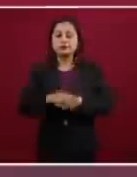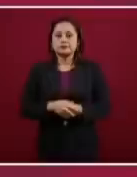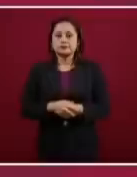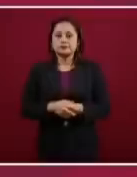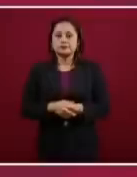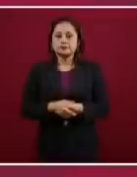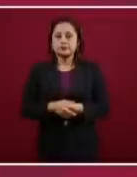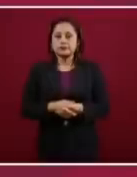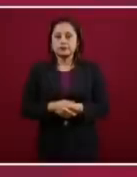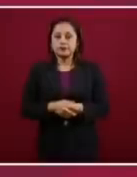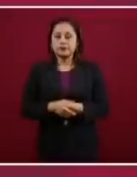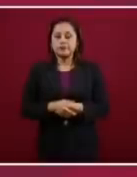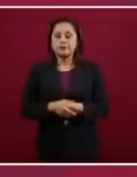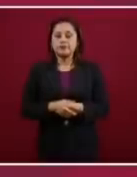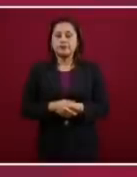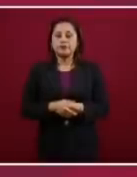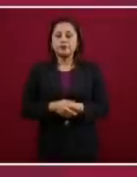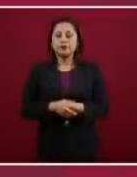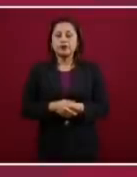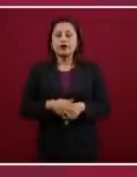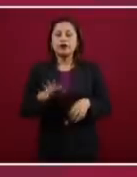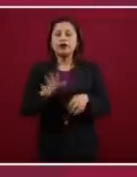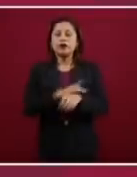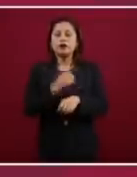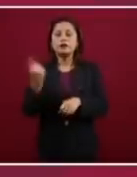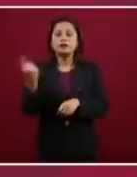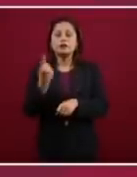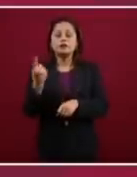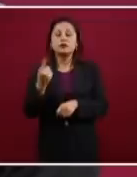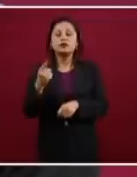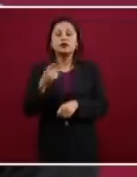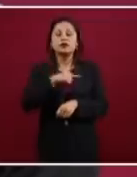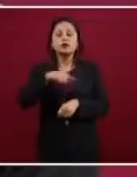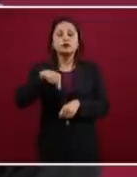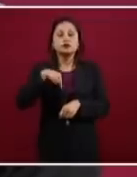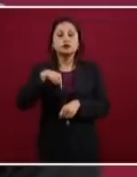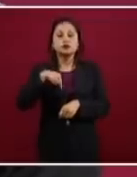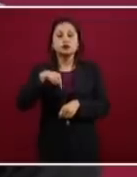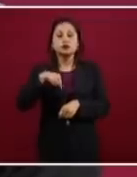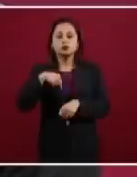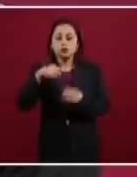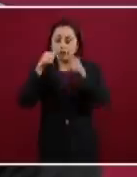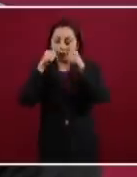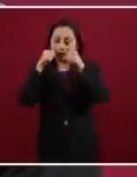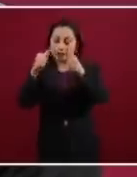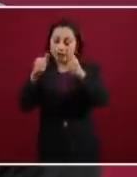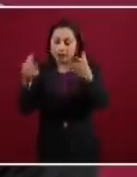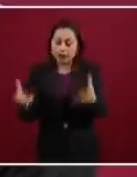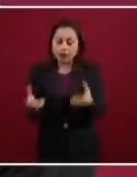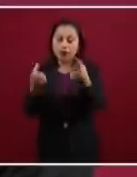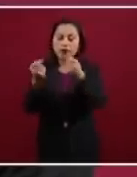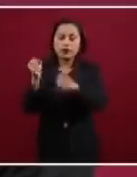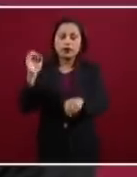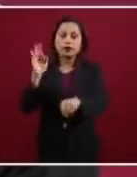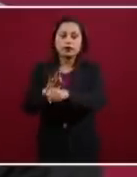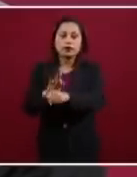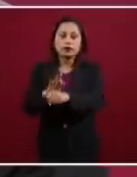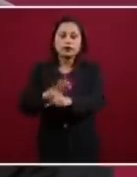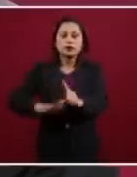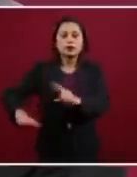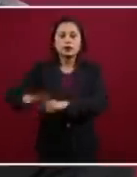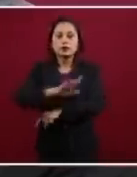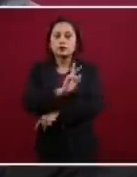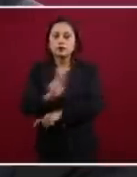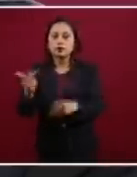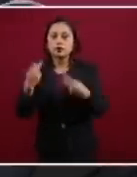porque jamás se había actuado así poniendo por delante el